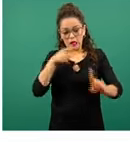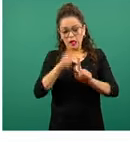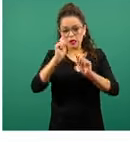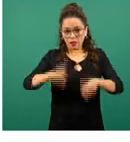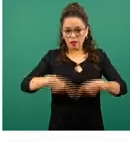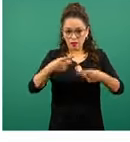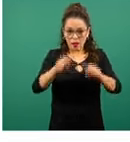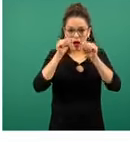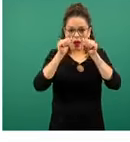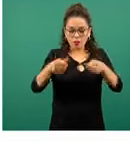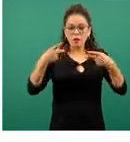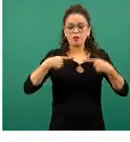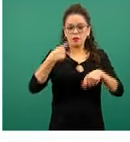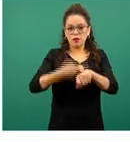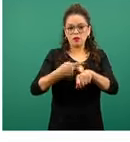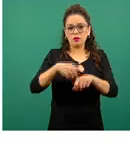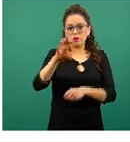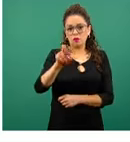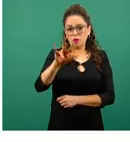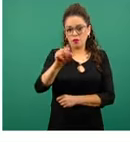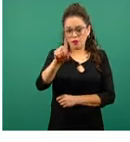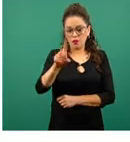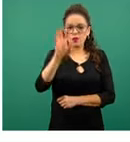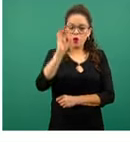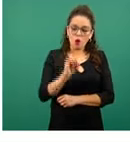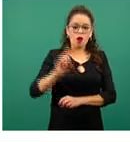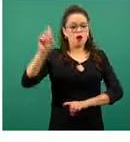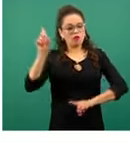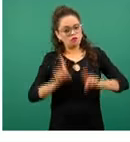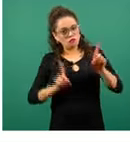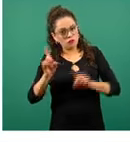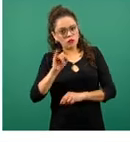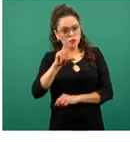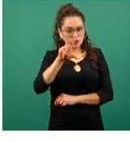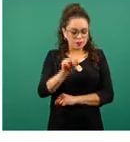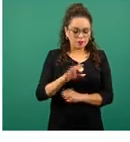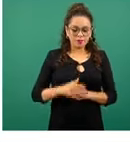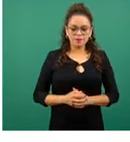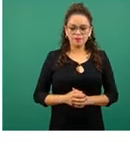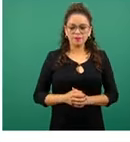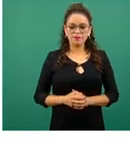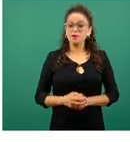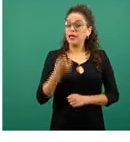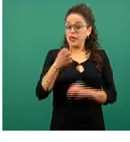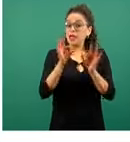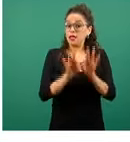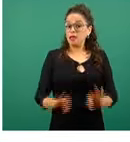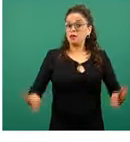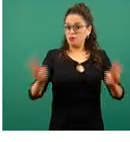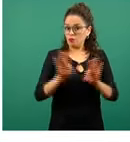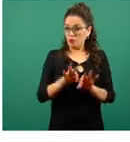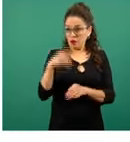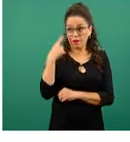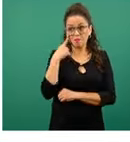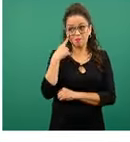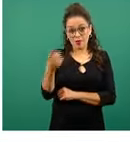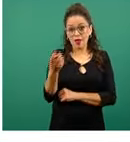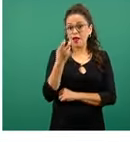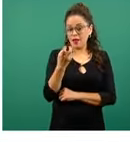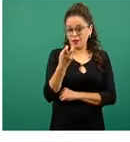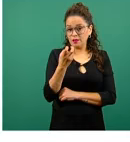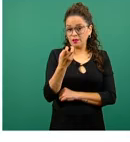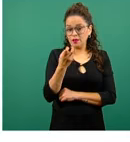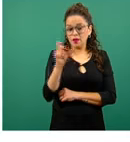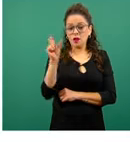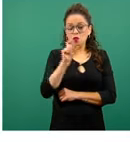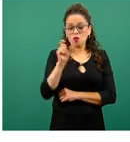atienden a todos los casos sospechosos y en su momento confirmados. Aquí es importante resaltar este punto. Cuando hablamos de